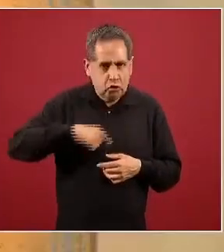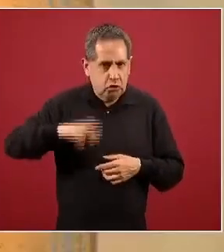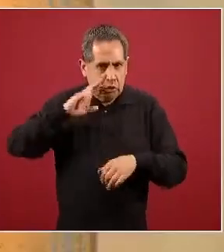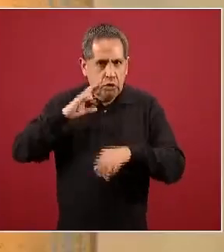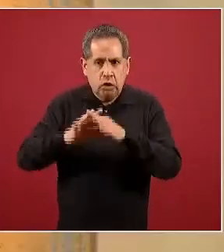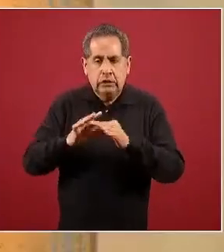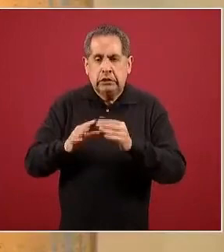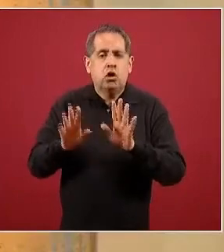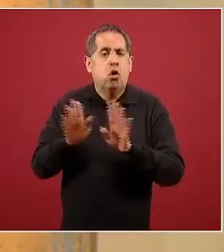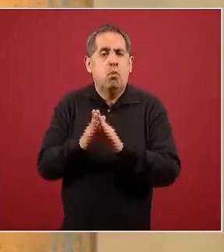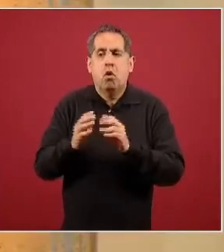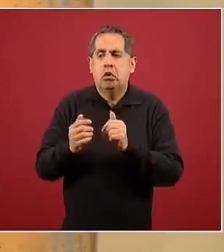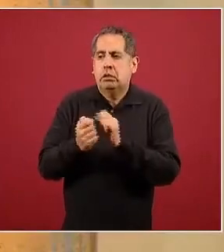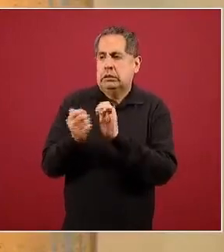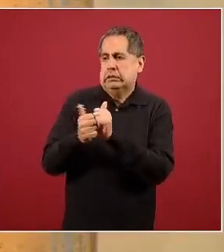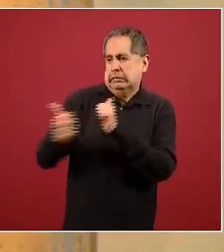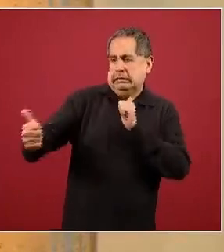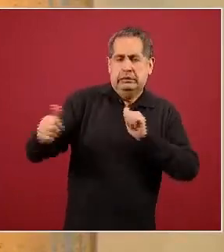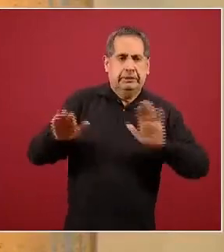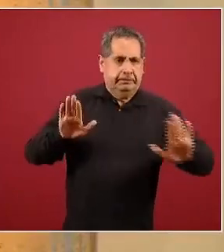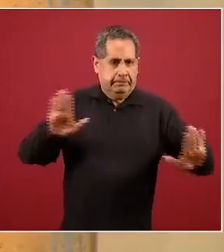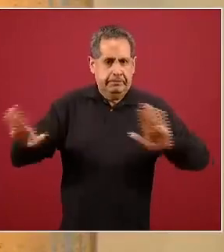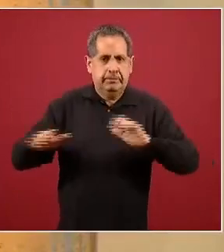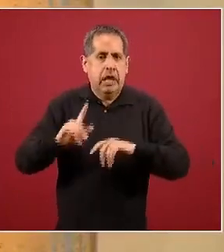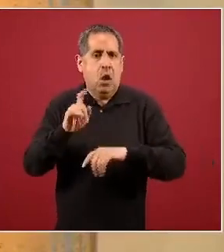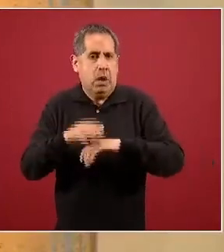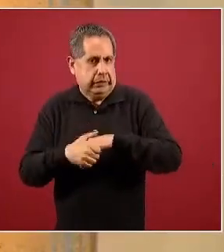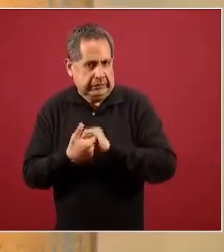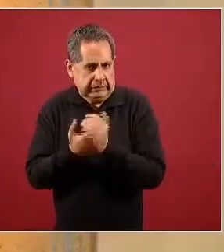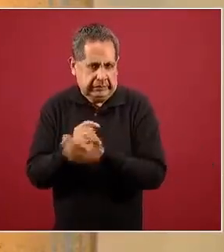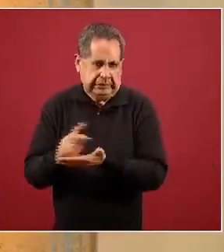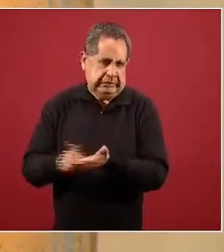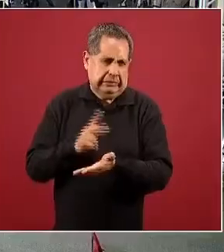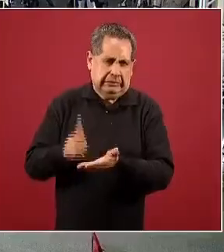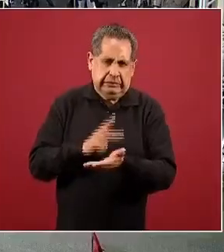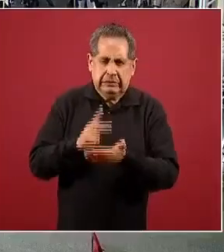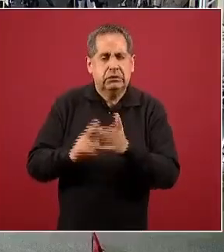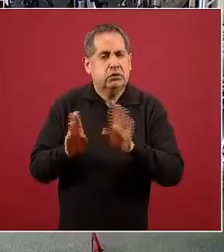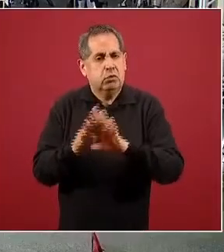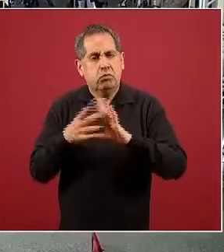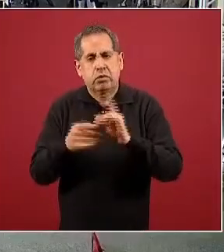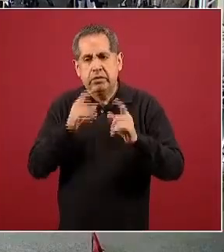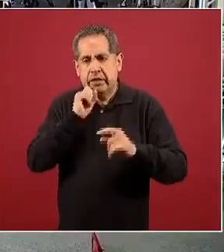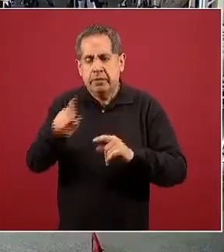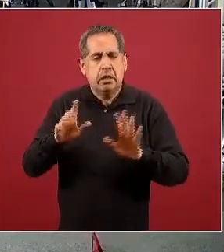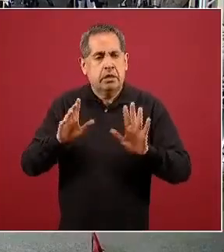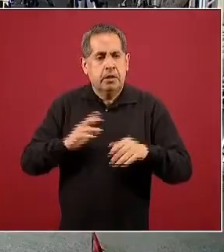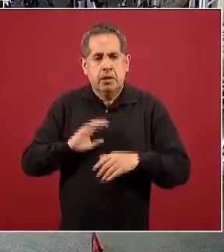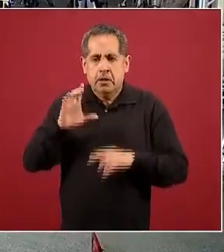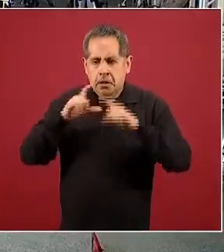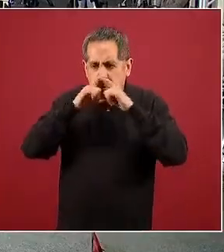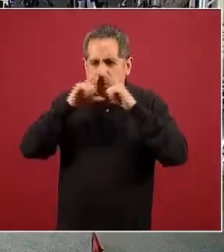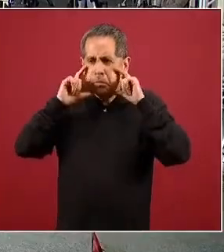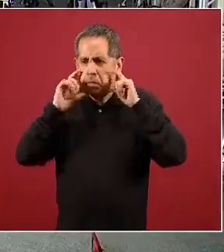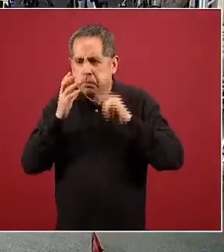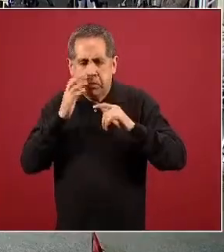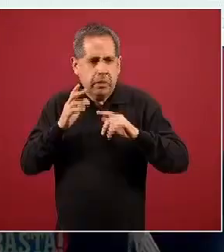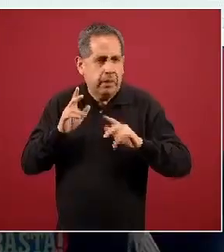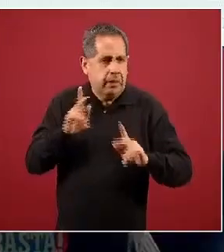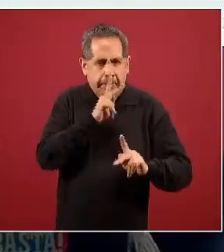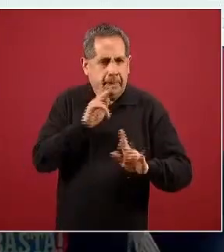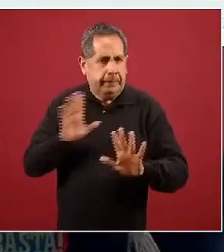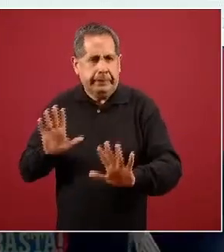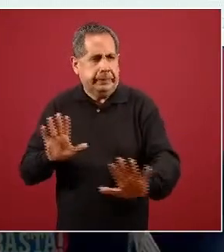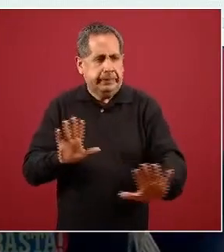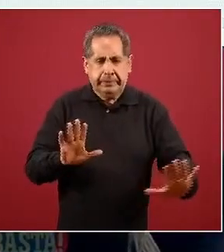haciendo sana distancia, lo logramos lavando nuestras manos, lo logramos llevando a cabo la etiqueta respiratoria, lo llevamos a